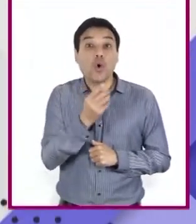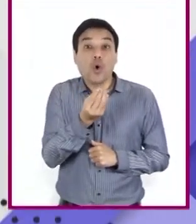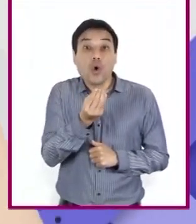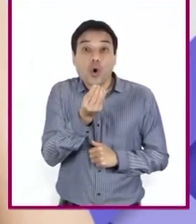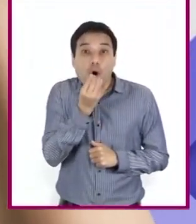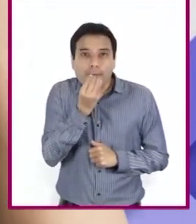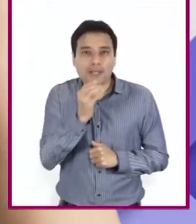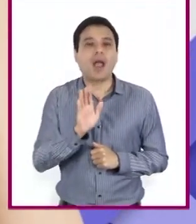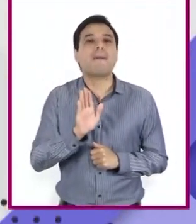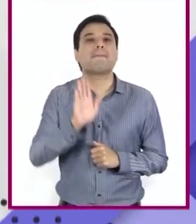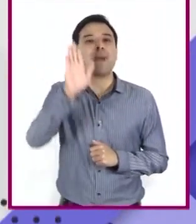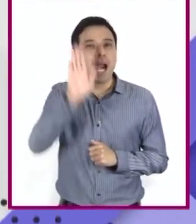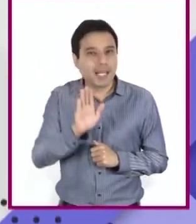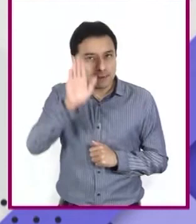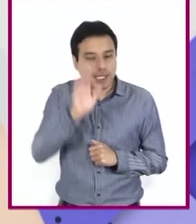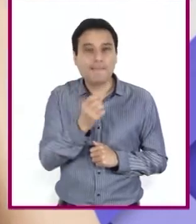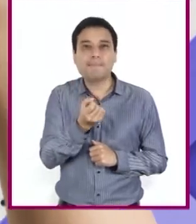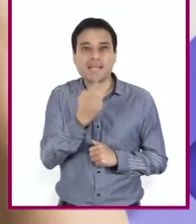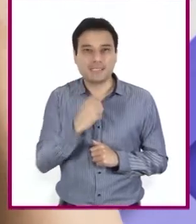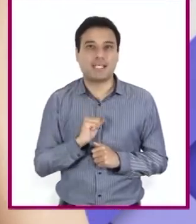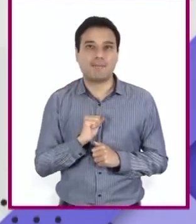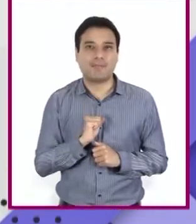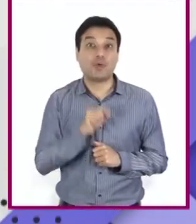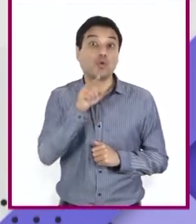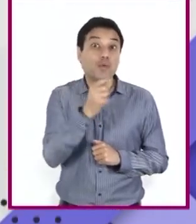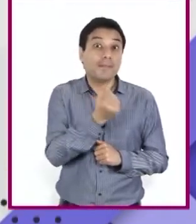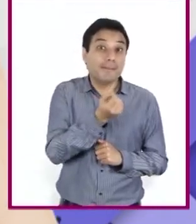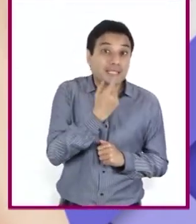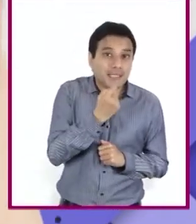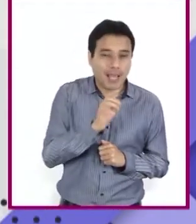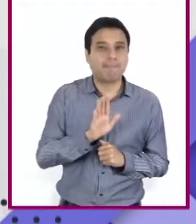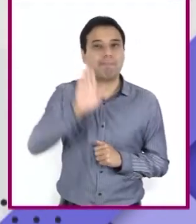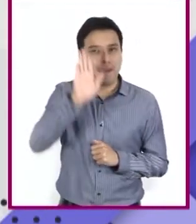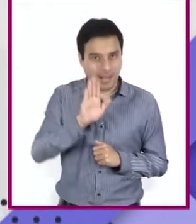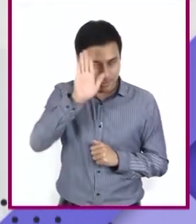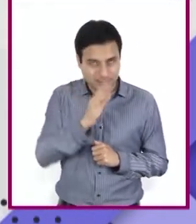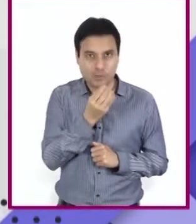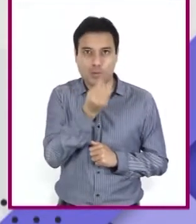tu medicina y tu medicina sea tu alimento.